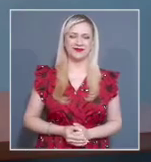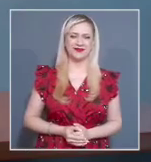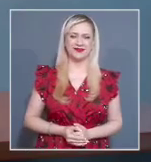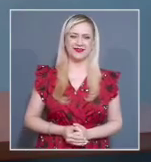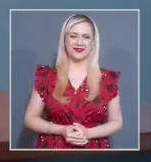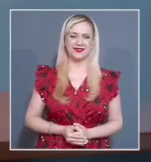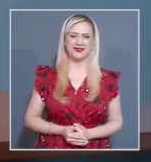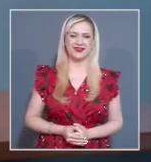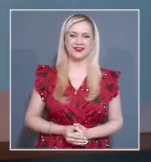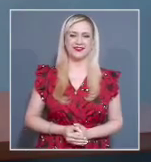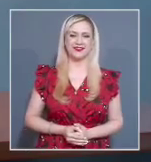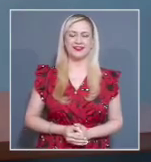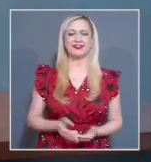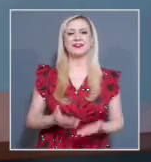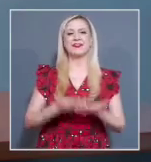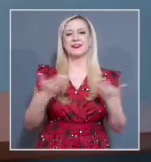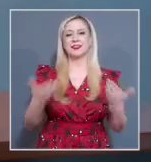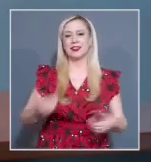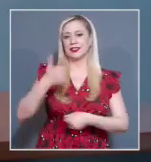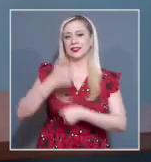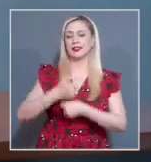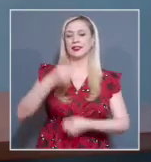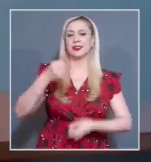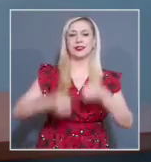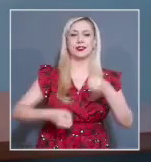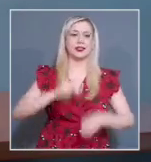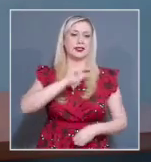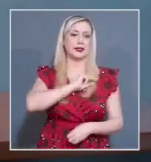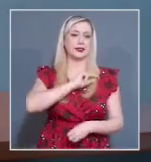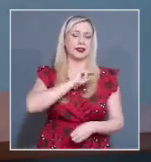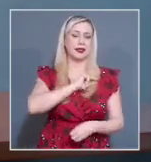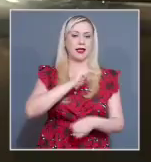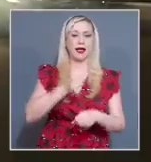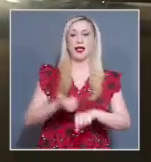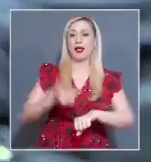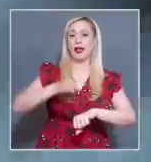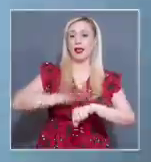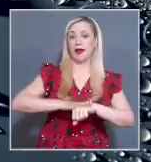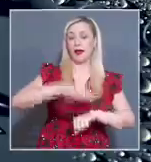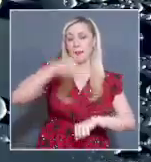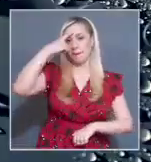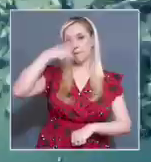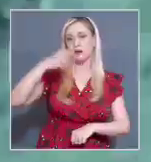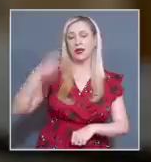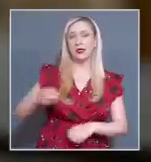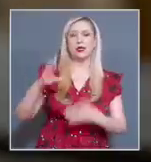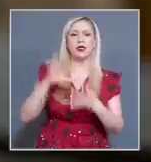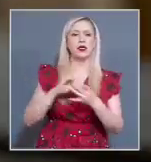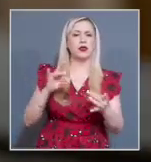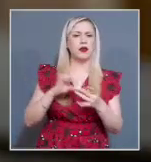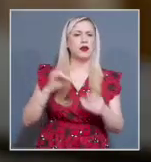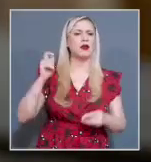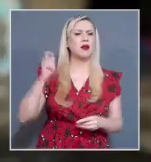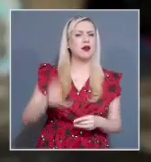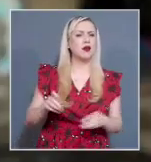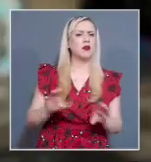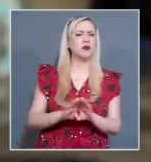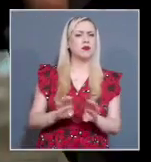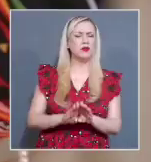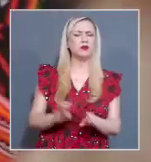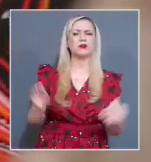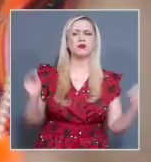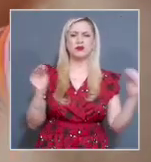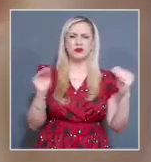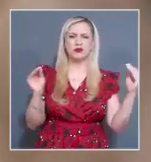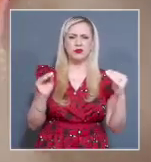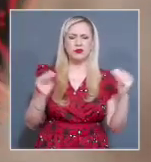Y el sexto tribunal colegiado en materia administrativa del primer circuito determinó que el aviso por el que se da a conocer la lista de las colonias